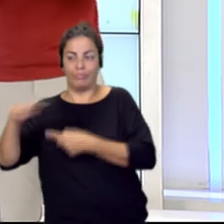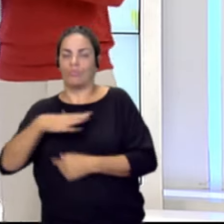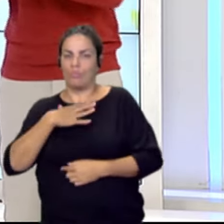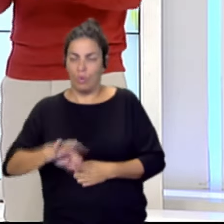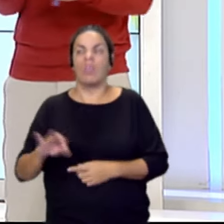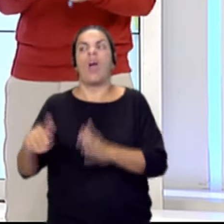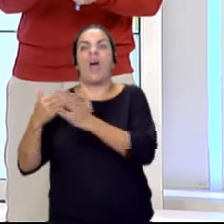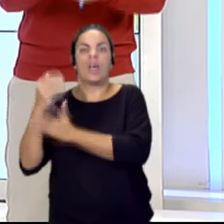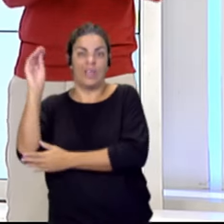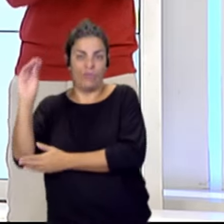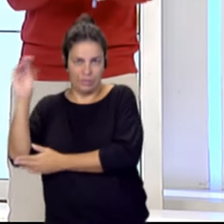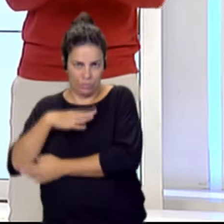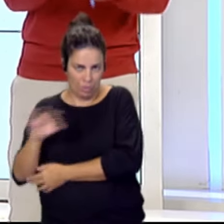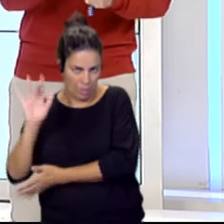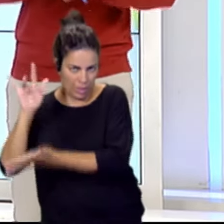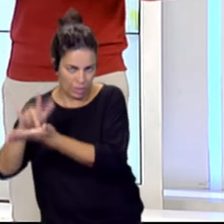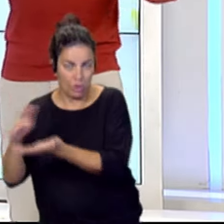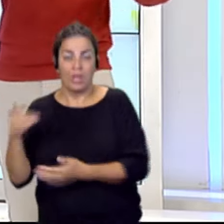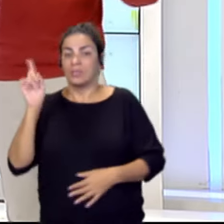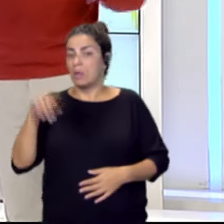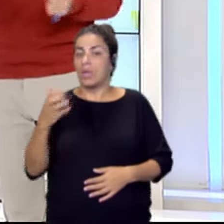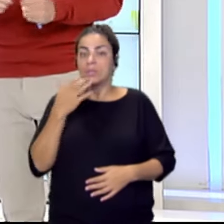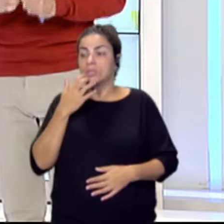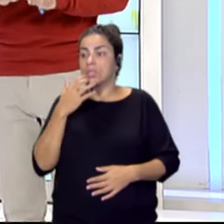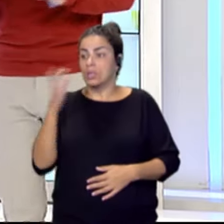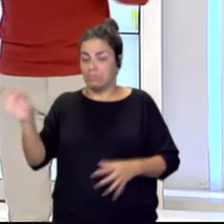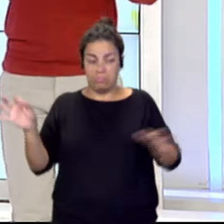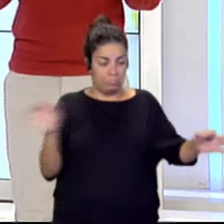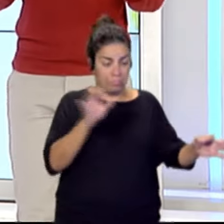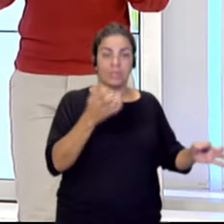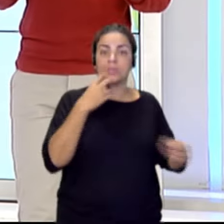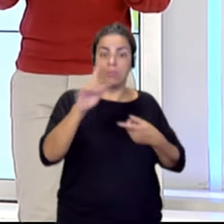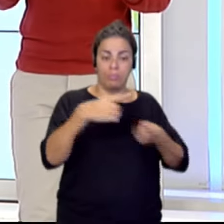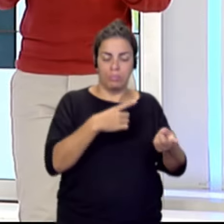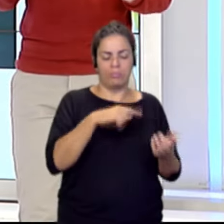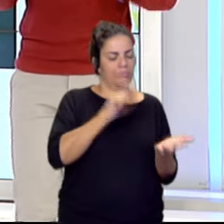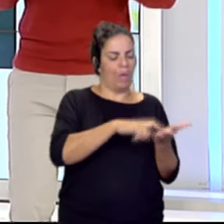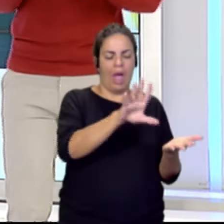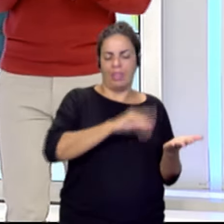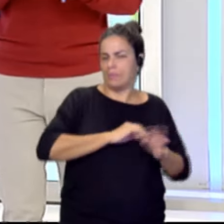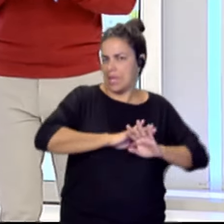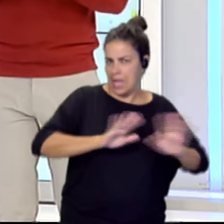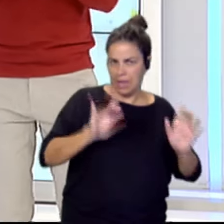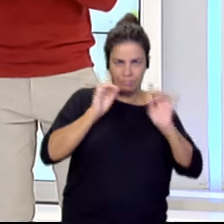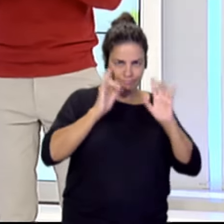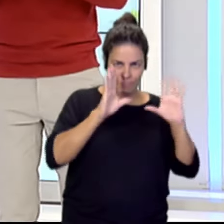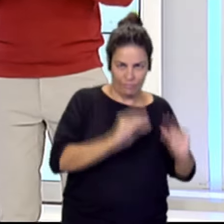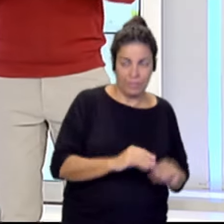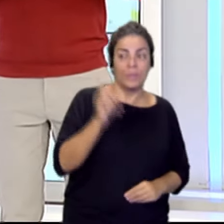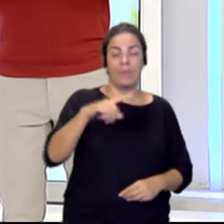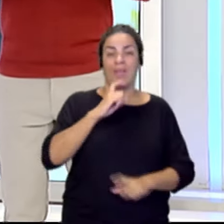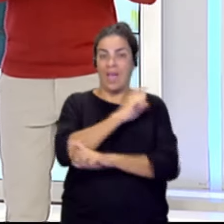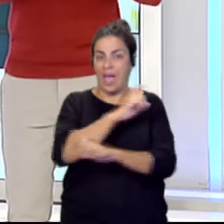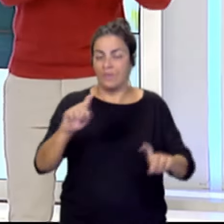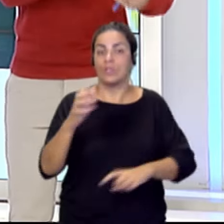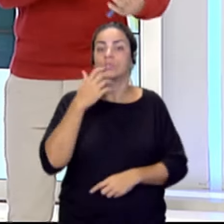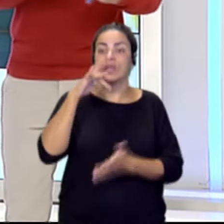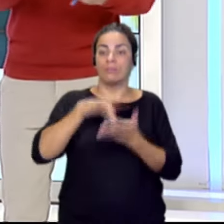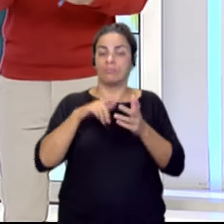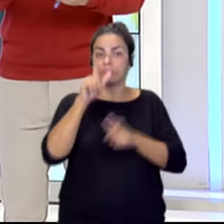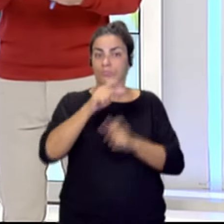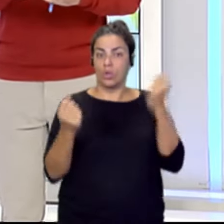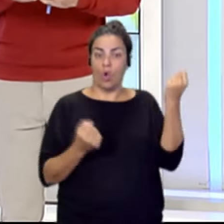mismo en esas islas, si llega el mensaje, aceptar y se acaba la alarma. Y por último, dos advertencias importantes. Las personas que estén conduciendo tendrán que convivir con